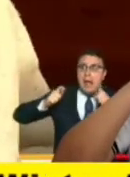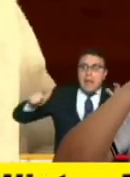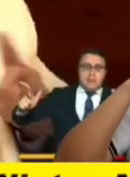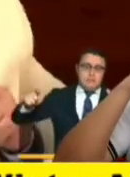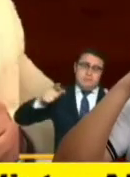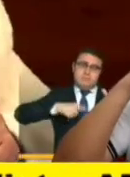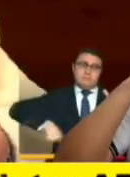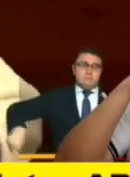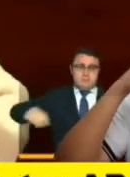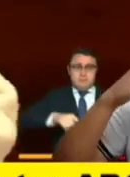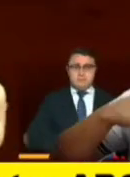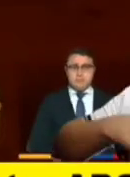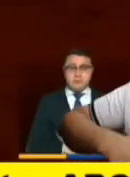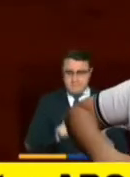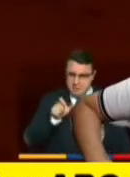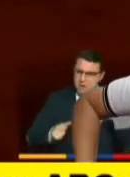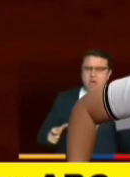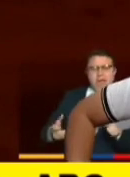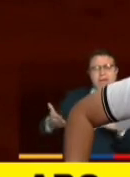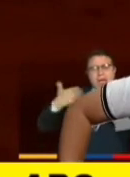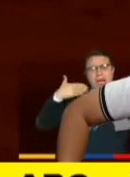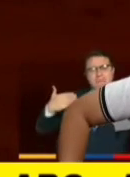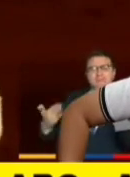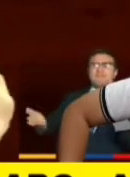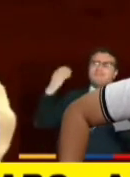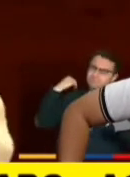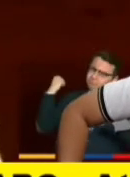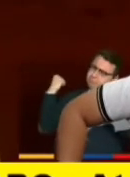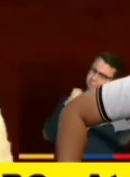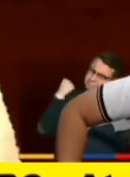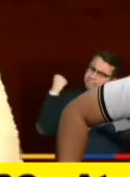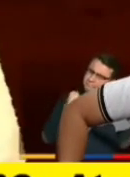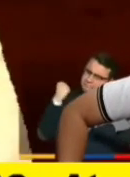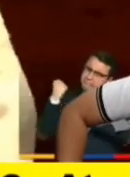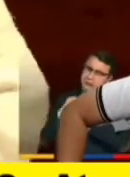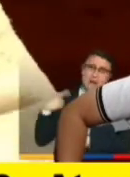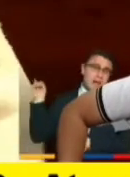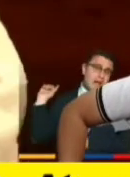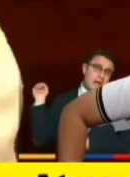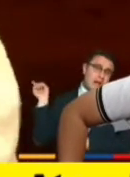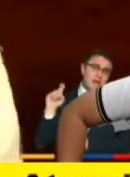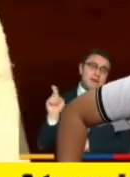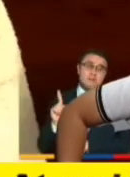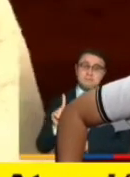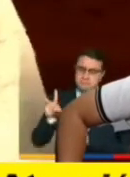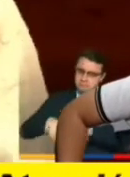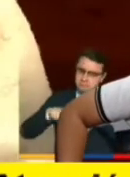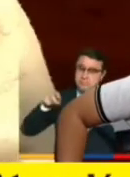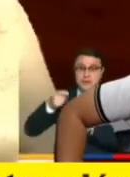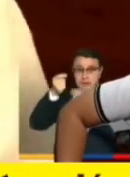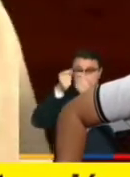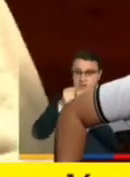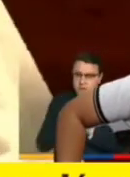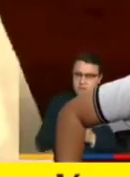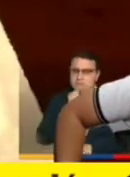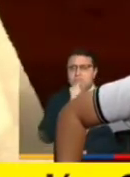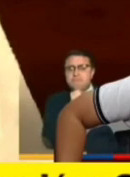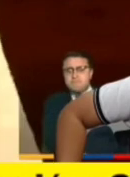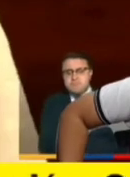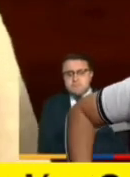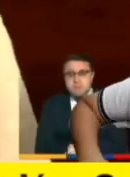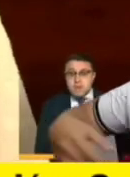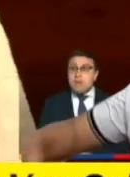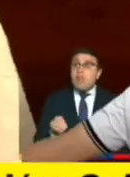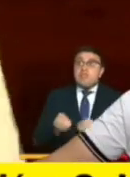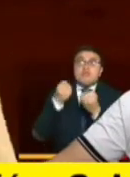ese campesino que lo dio todo, sembrando café el siglo pasado, envejeció sembrando café, hizo la